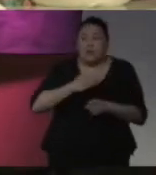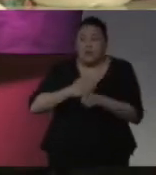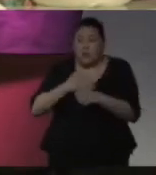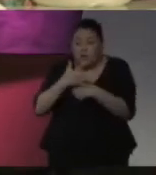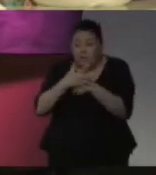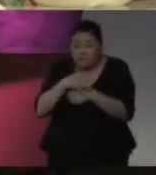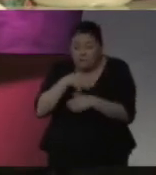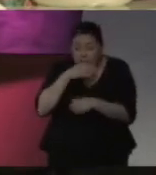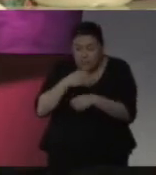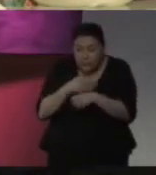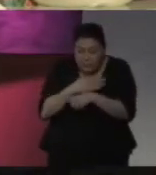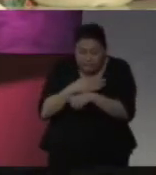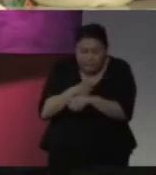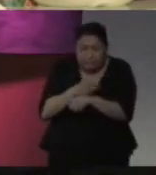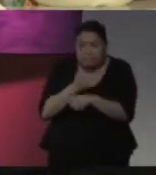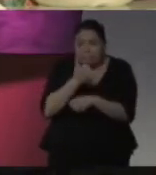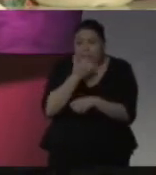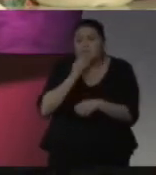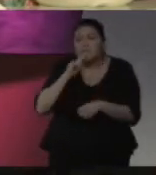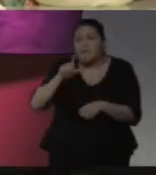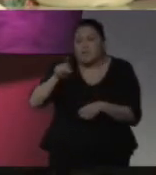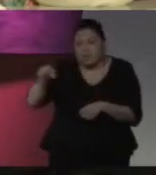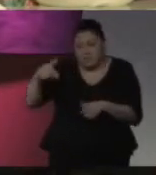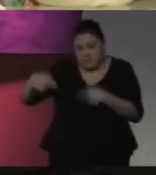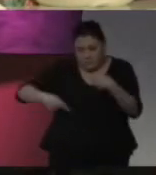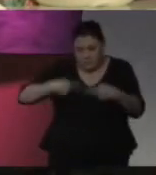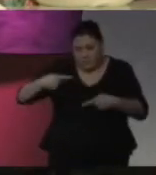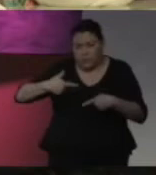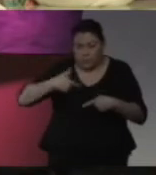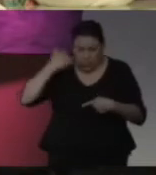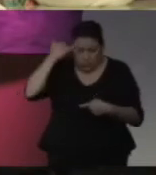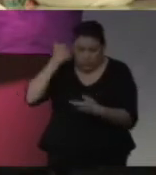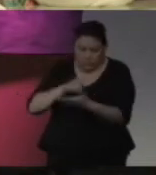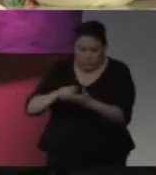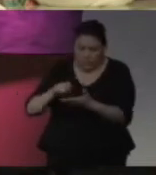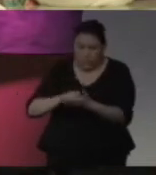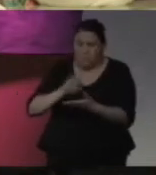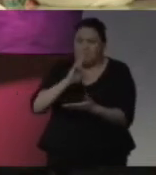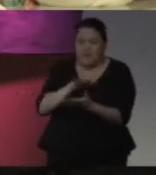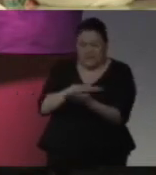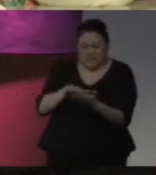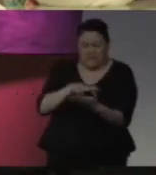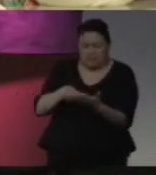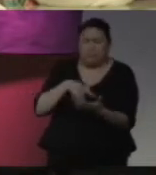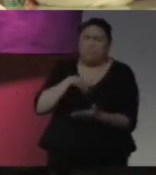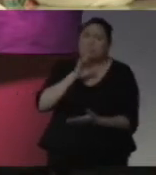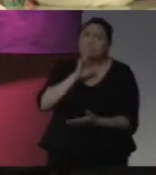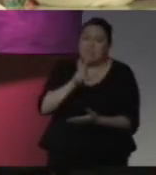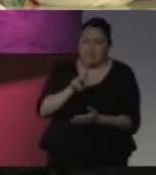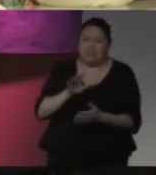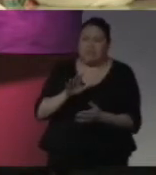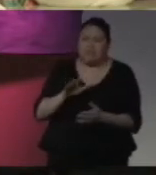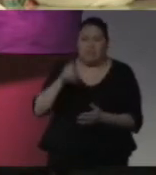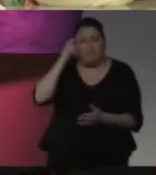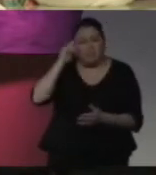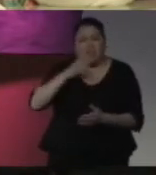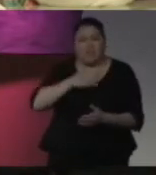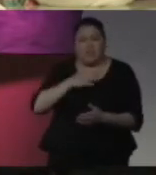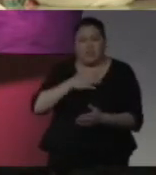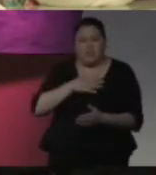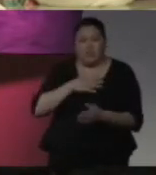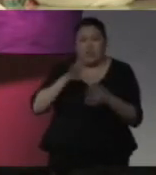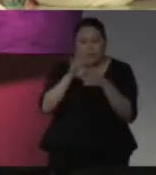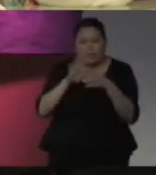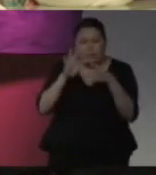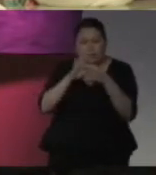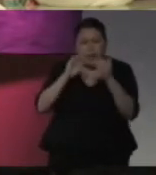suplico que mejor hagan preguntas o lean mis escritos para que pueda yo ser suficientemente